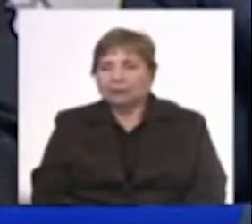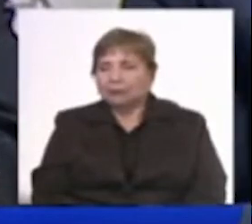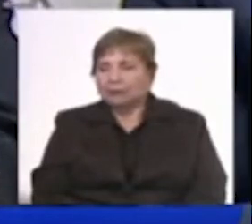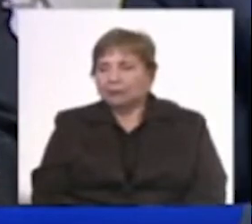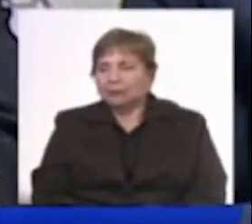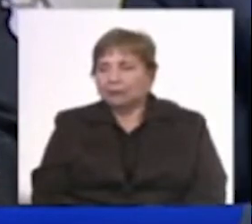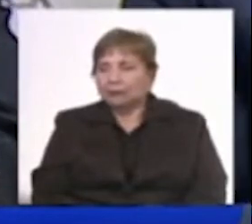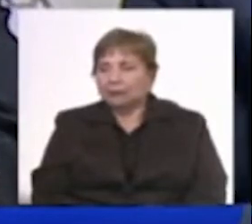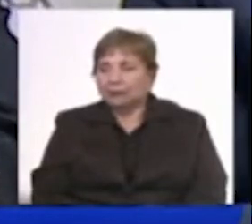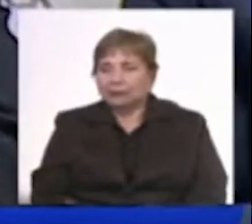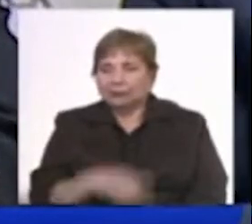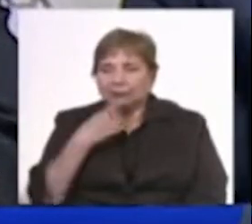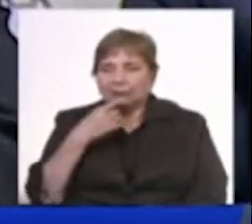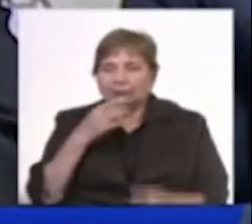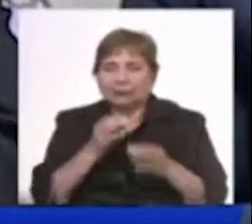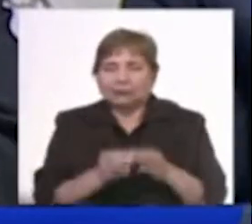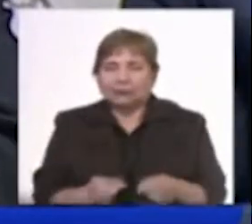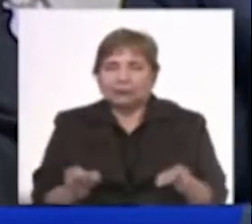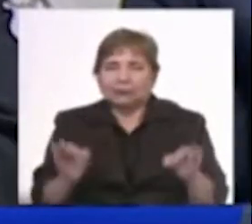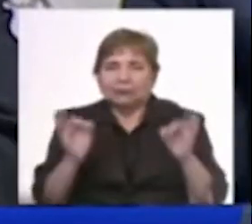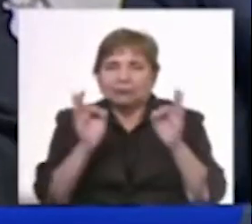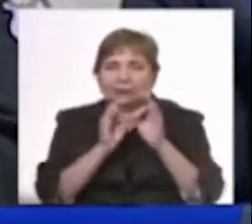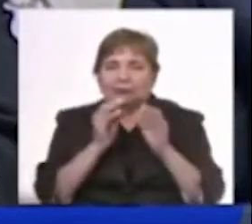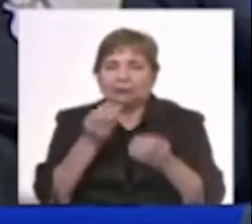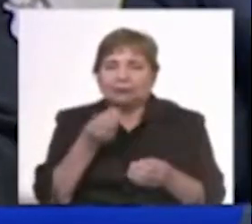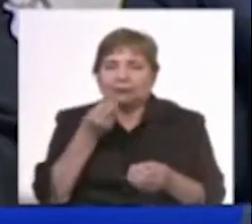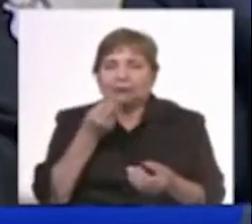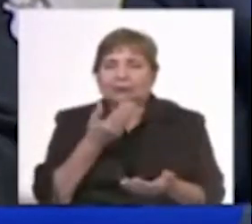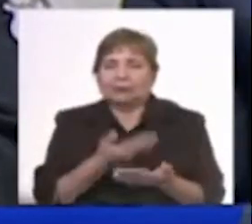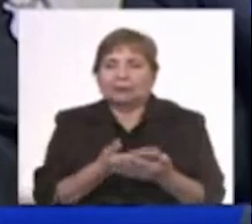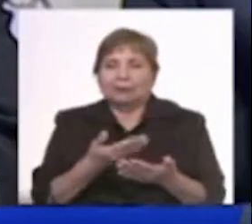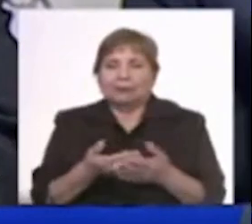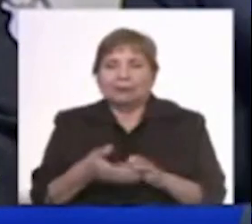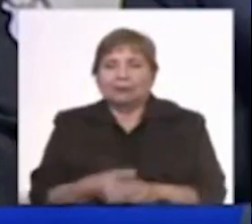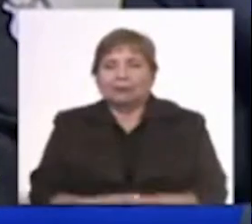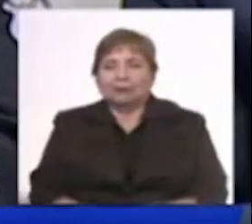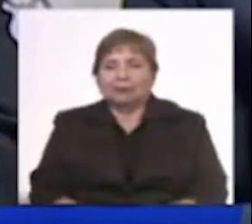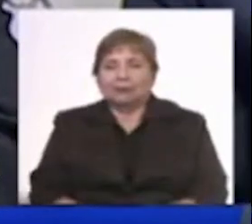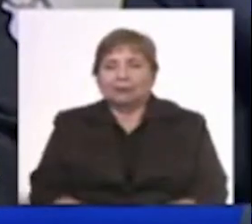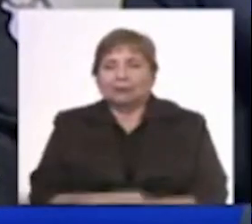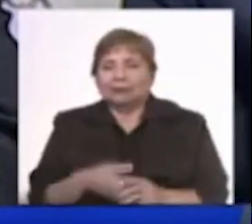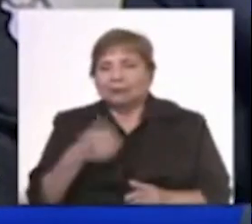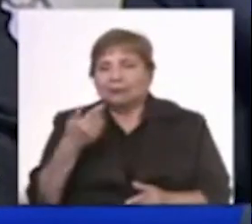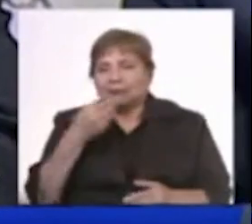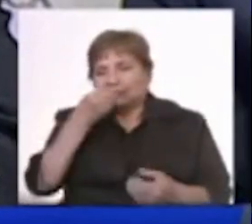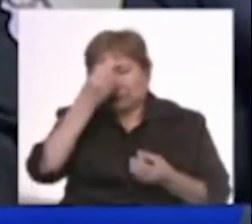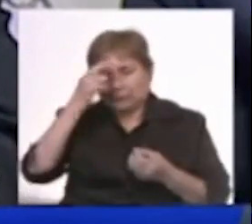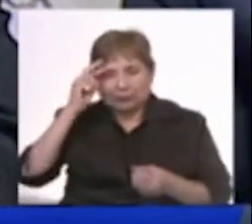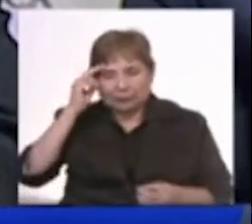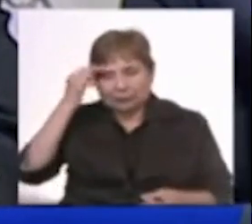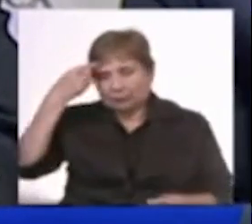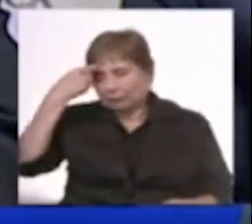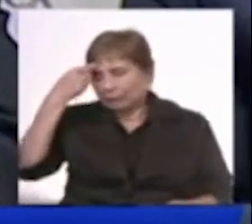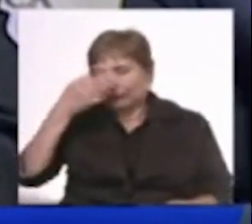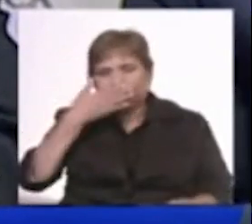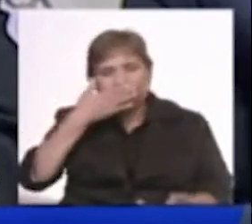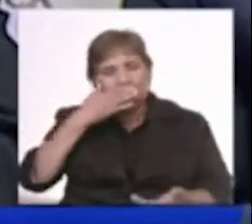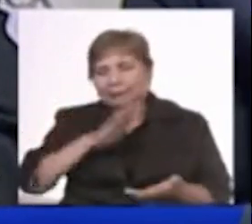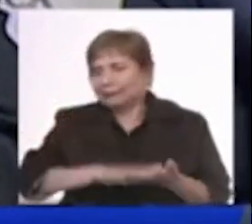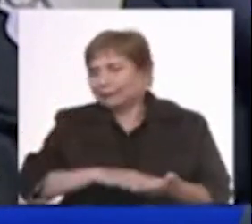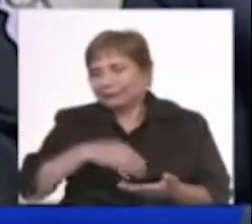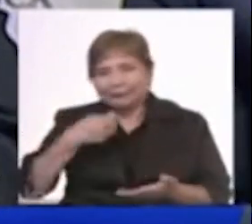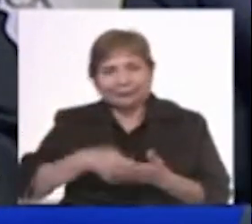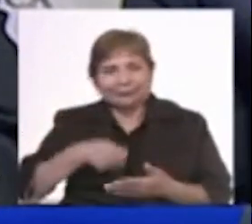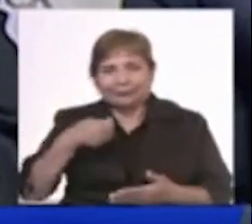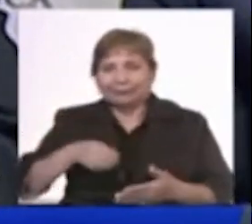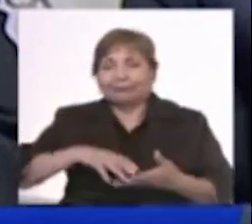Esto es importante porque ha habido una mala interpretación de que hemos estado